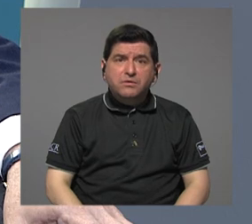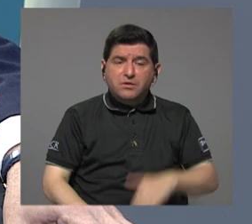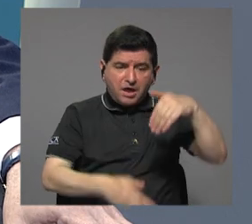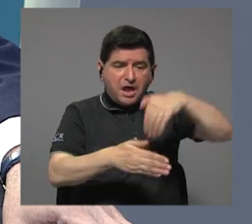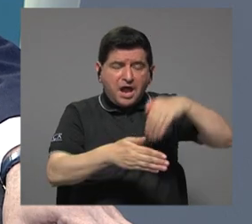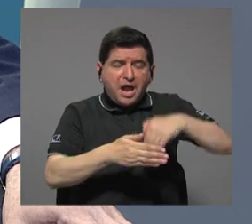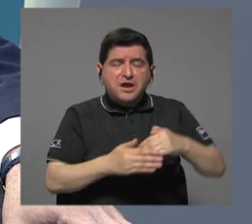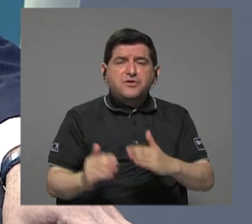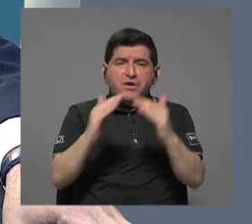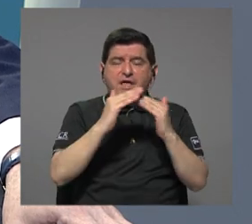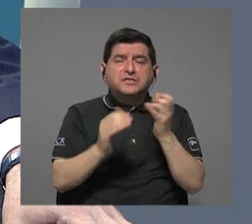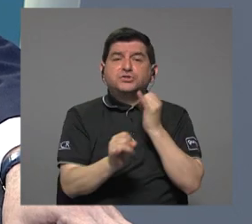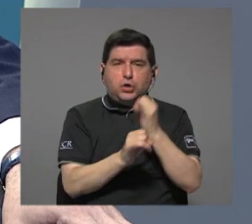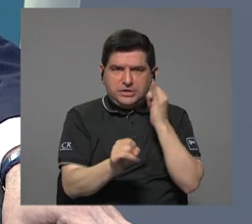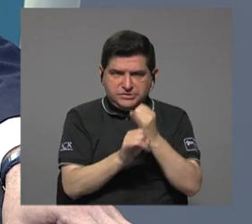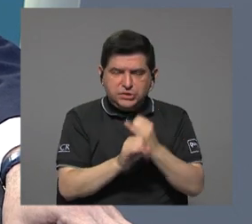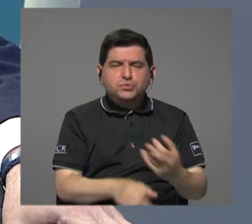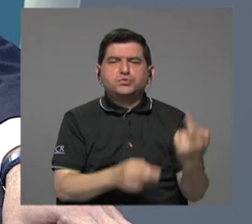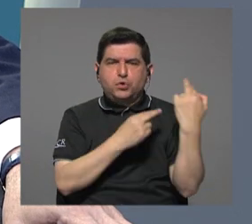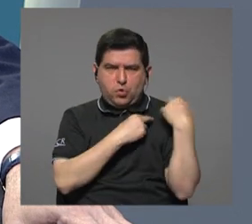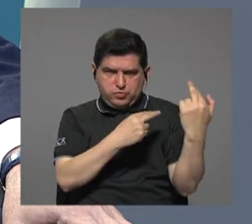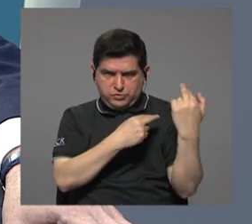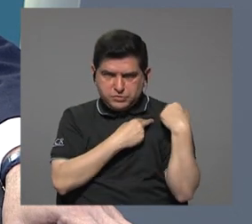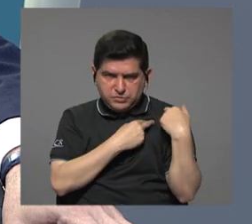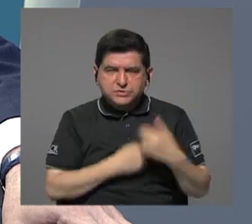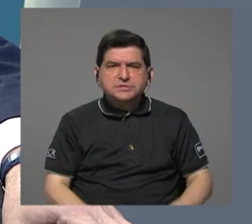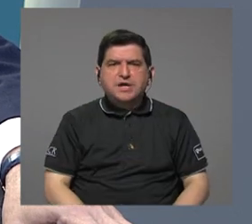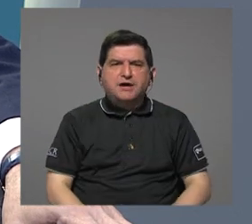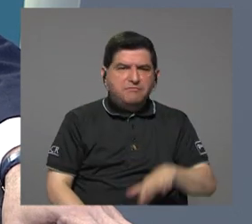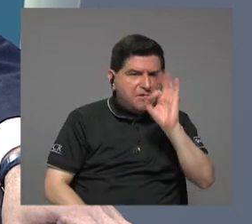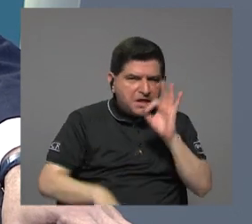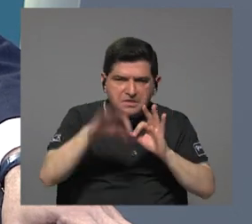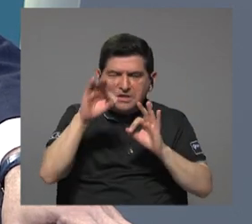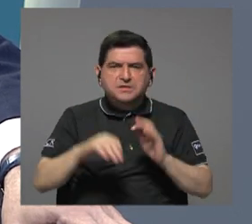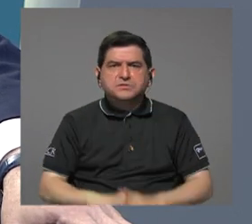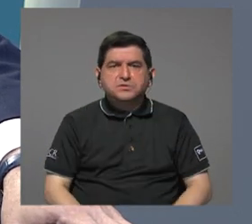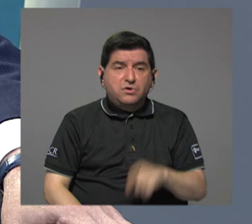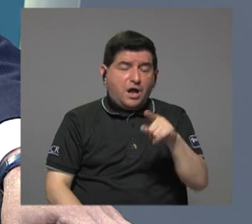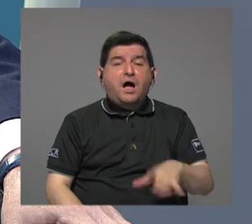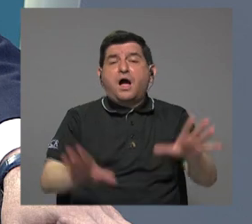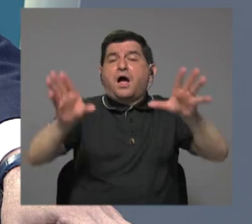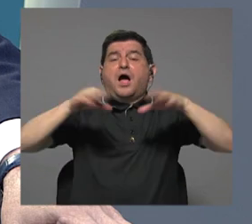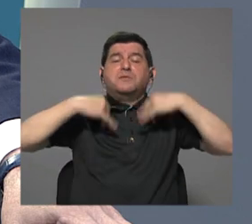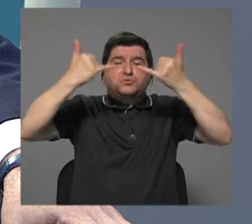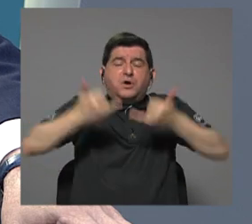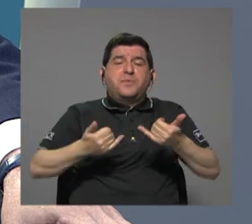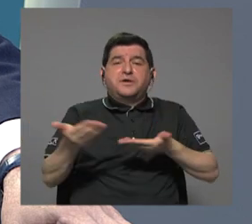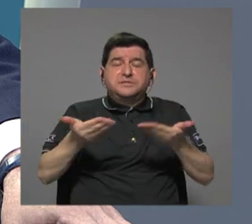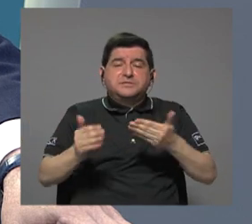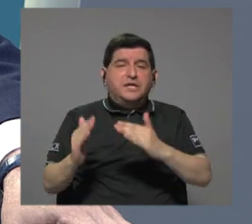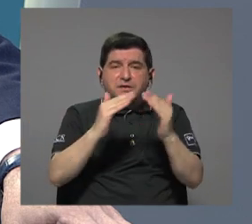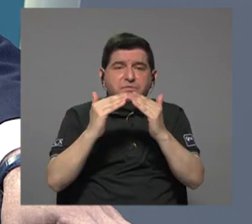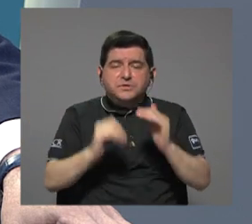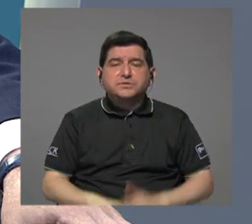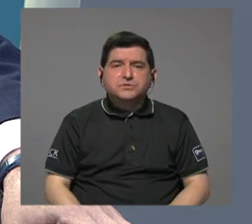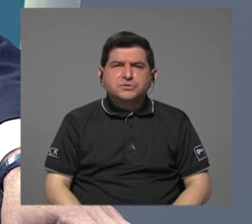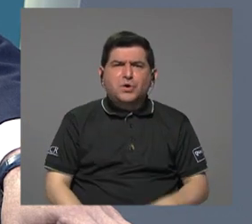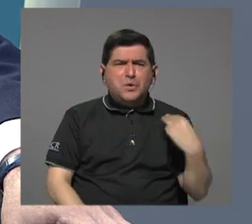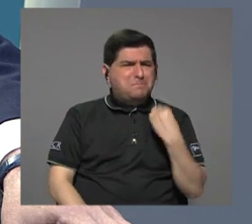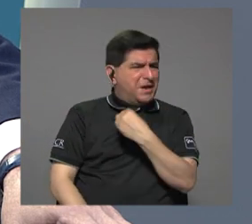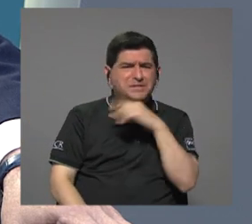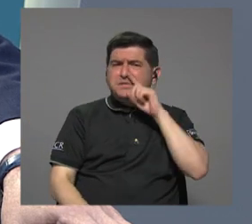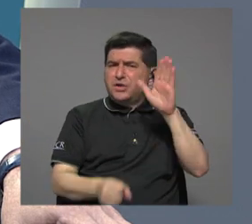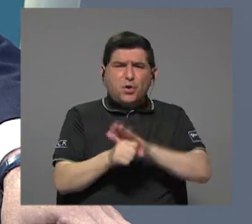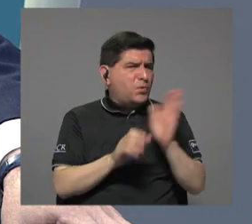que hace de una institución que se encarga de un poco de la selección prácticamente es absorbida por un ministerio que no ha dado ni la